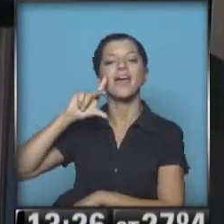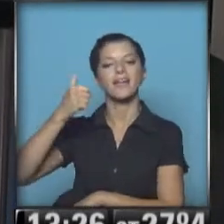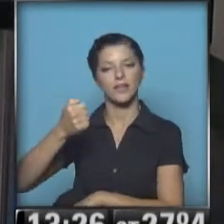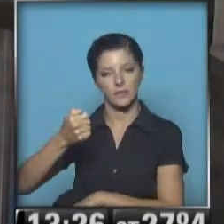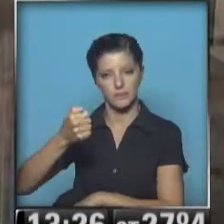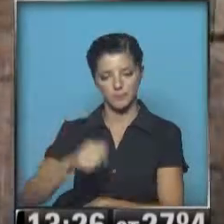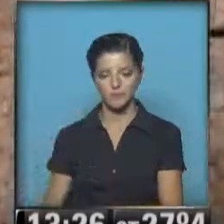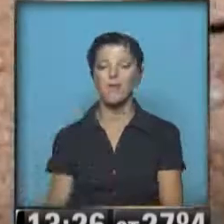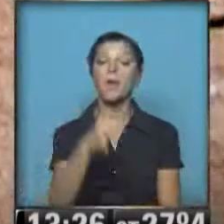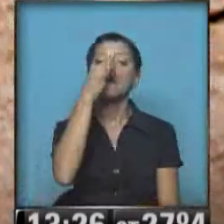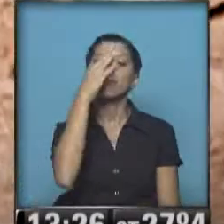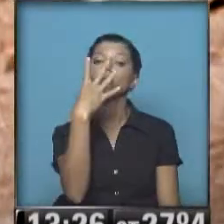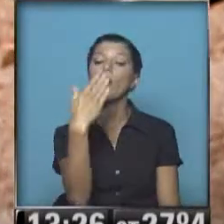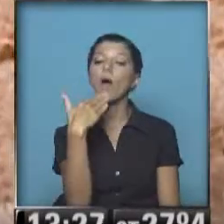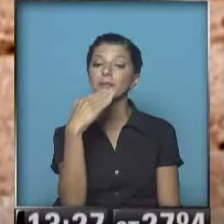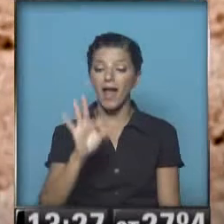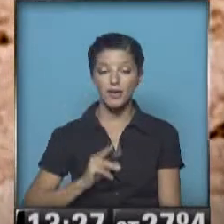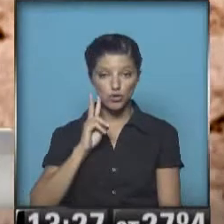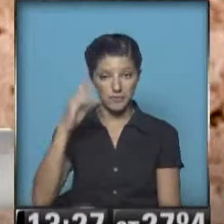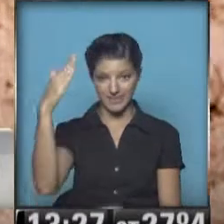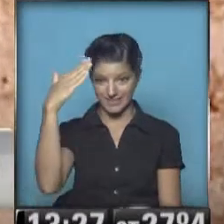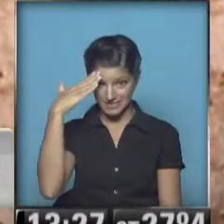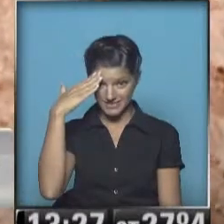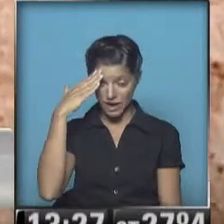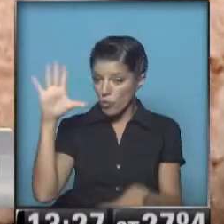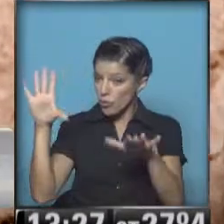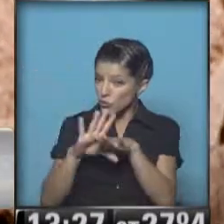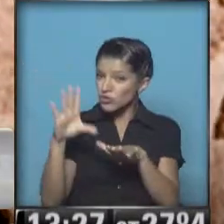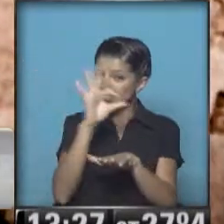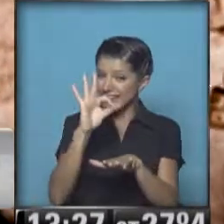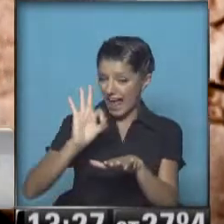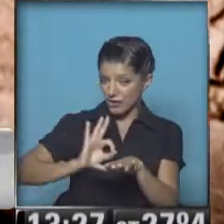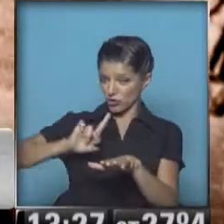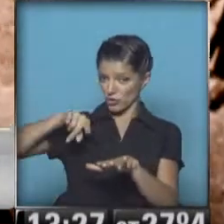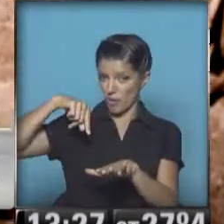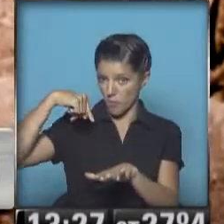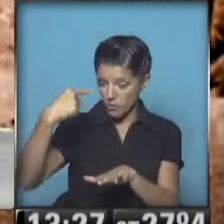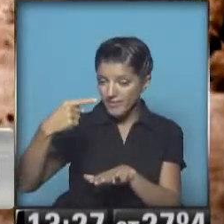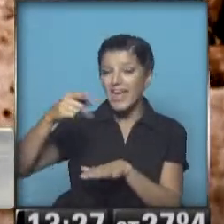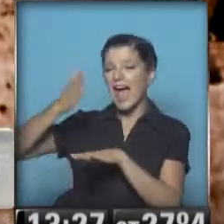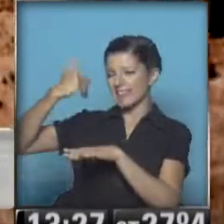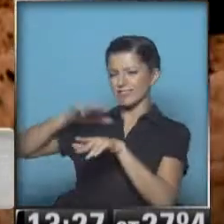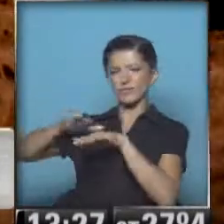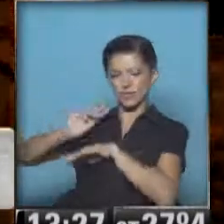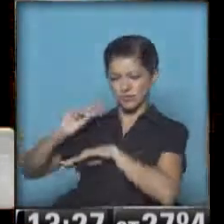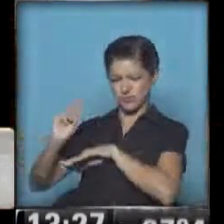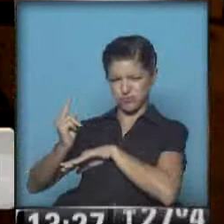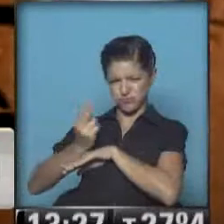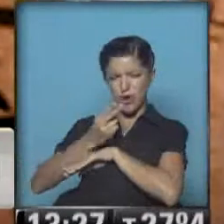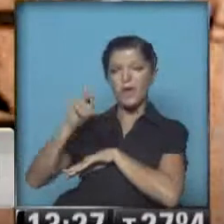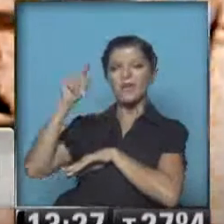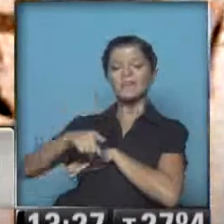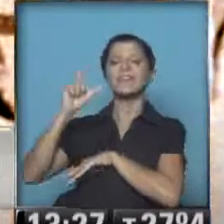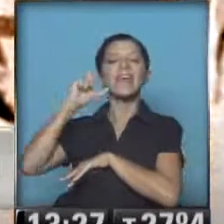El 24 de abril de 2015 se cumple un siglo del genocidio armenio, nombre con el que se conoce a la masacre planificada